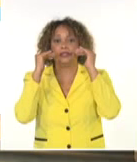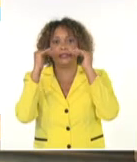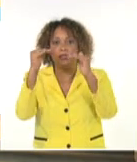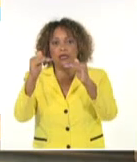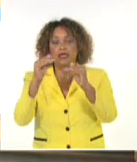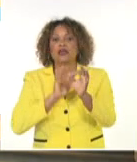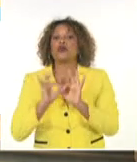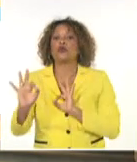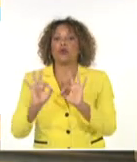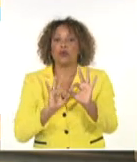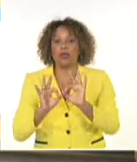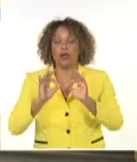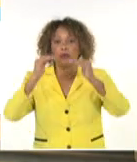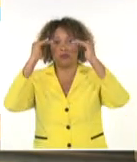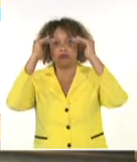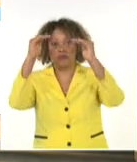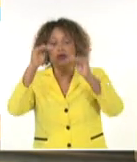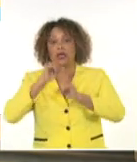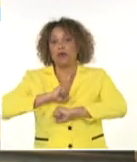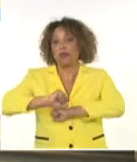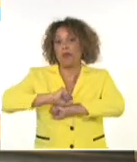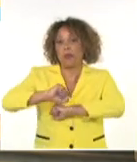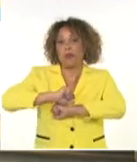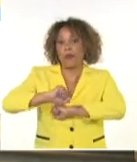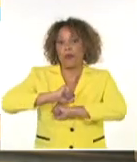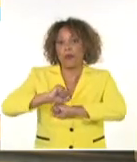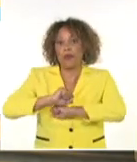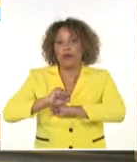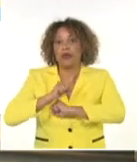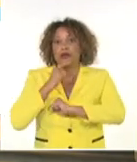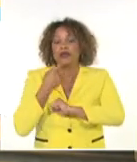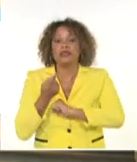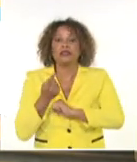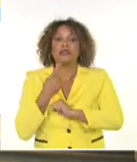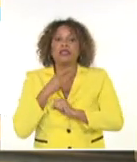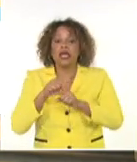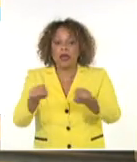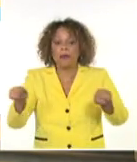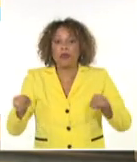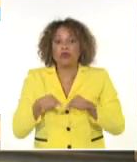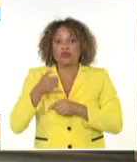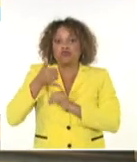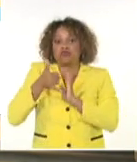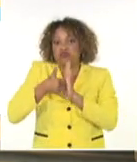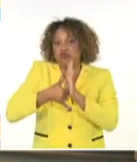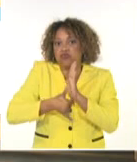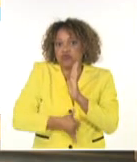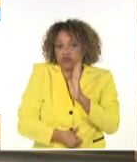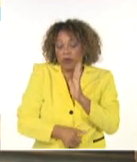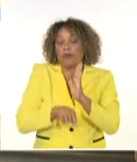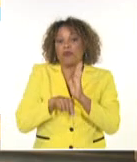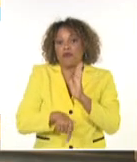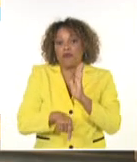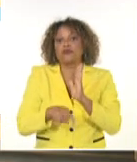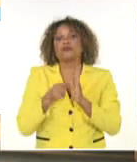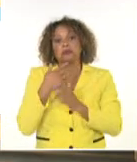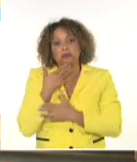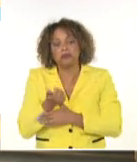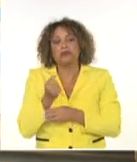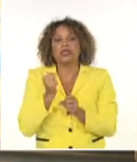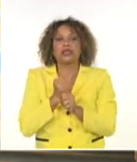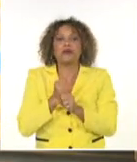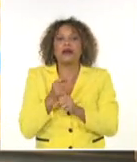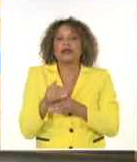son de bombas de horizontales de pozo profundo que trabajan fuera de las